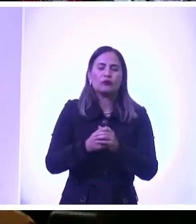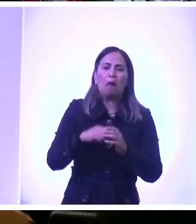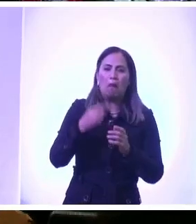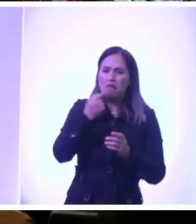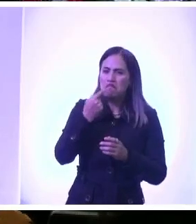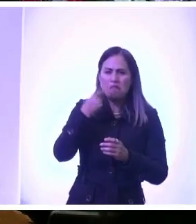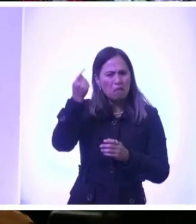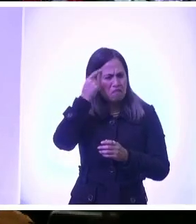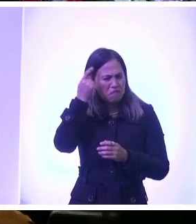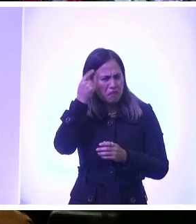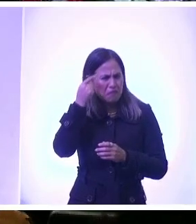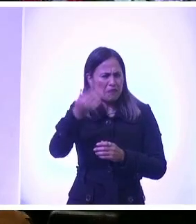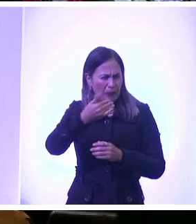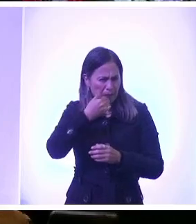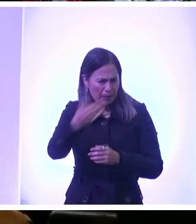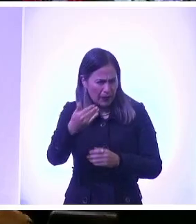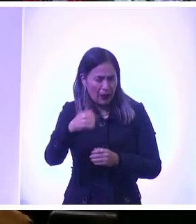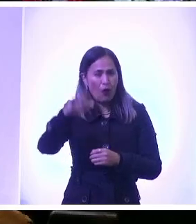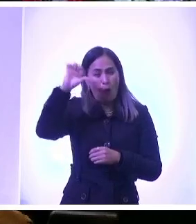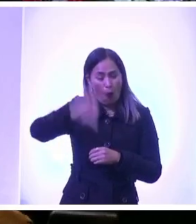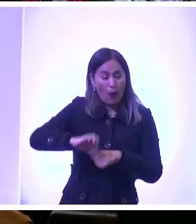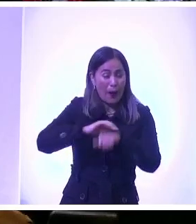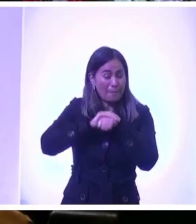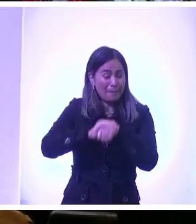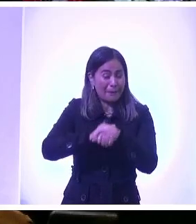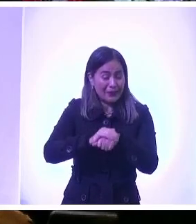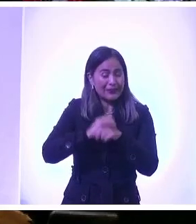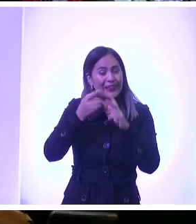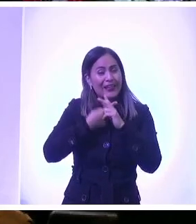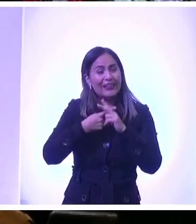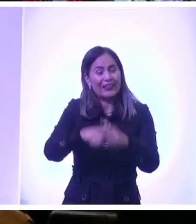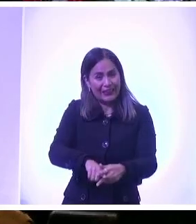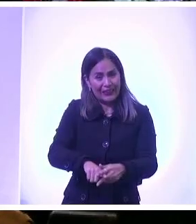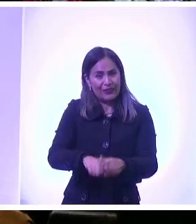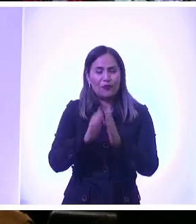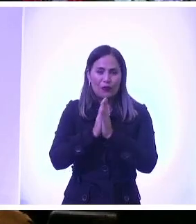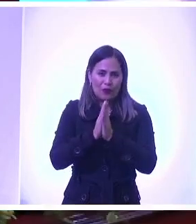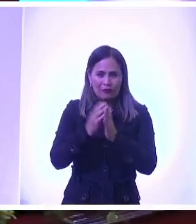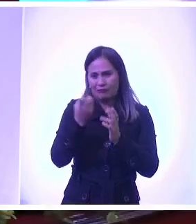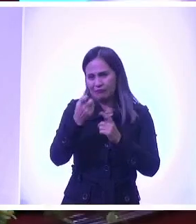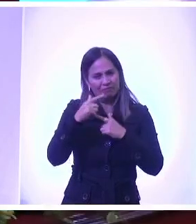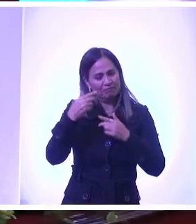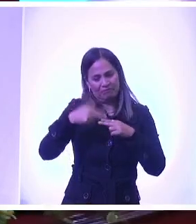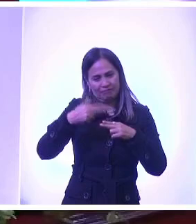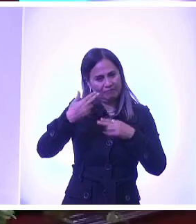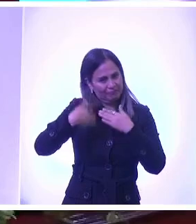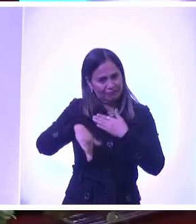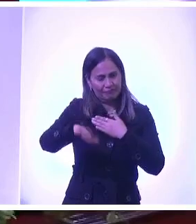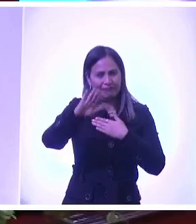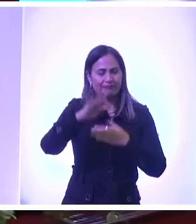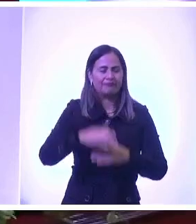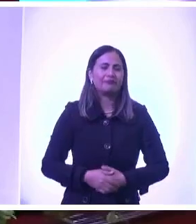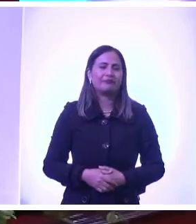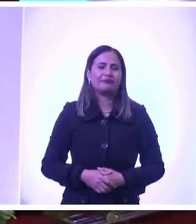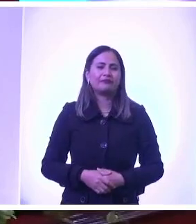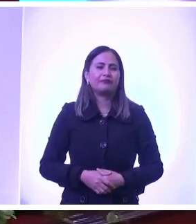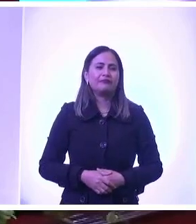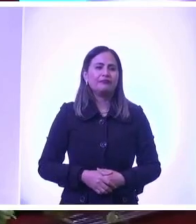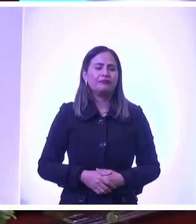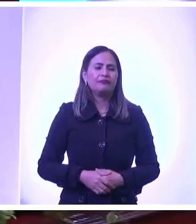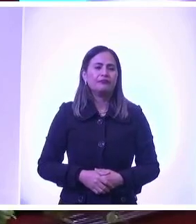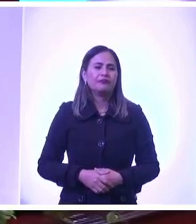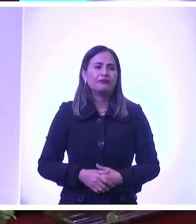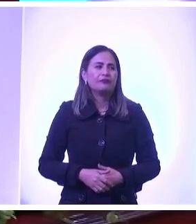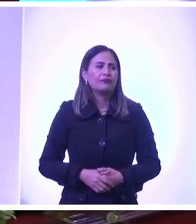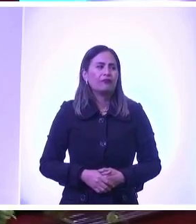como el que hoy estamos entablando esta amistad porque yo quiero que le entablemos de esta manera eh qué es lo que necesitamos